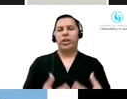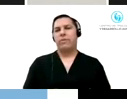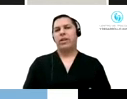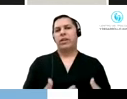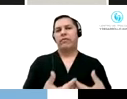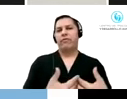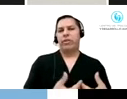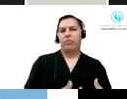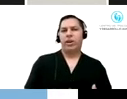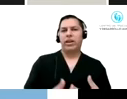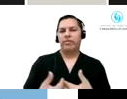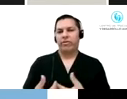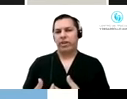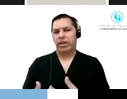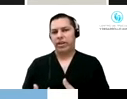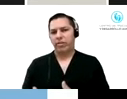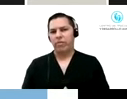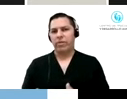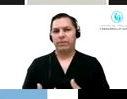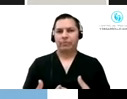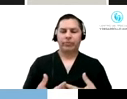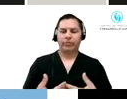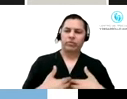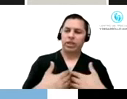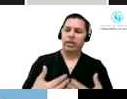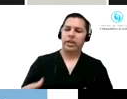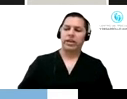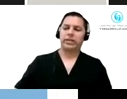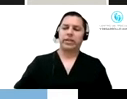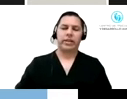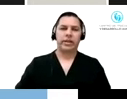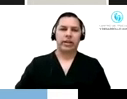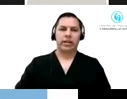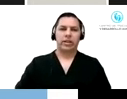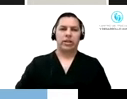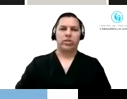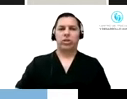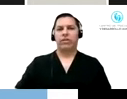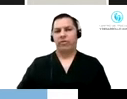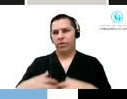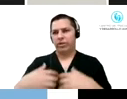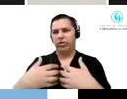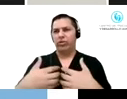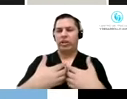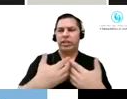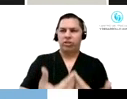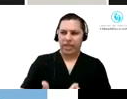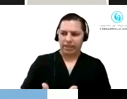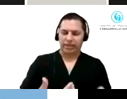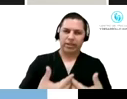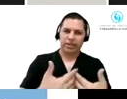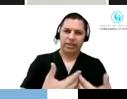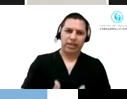Donde biológicamente fue mujer, fue hombre y su transformación fue hacia